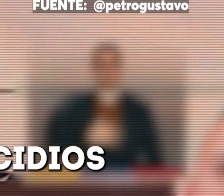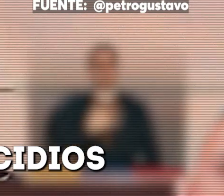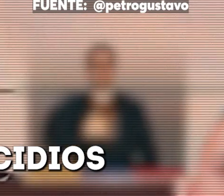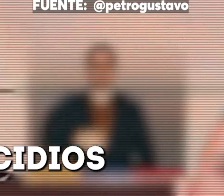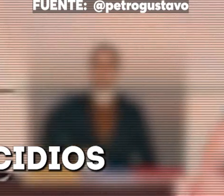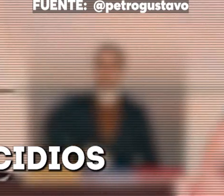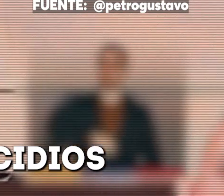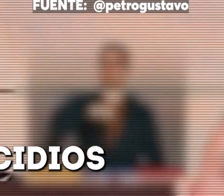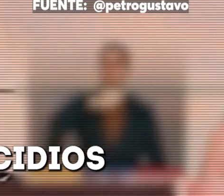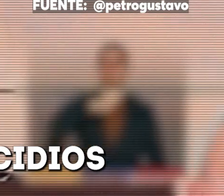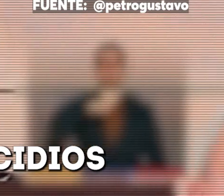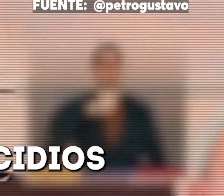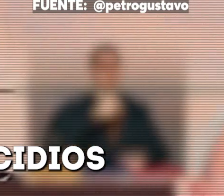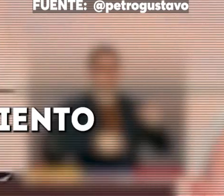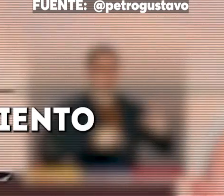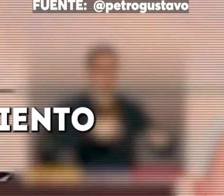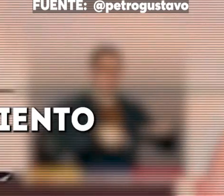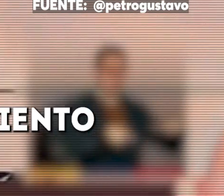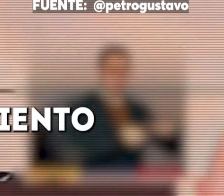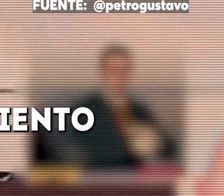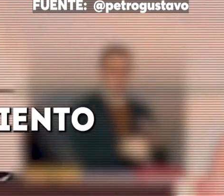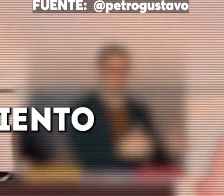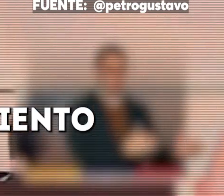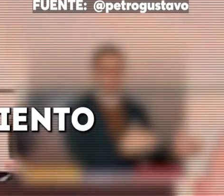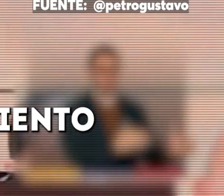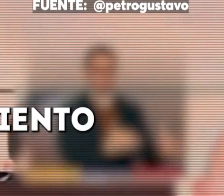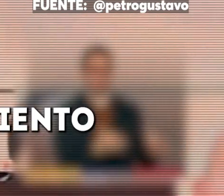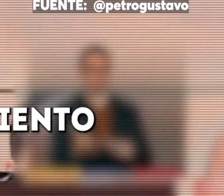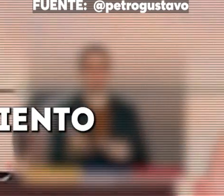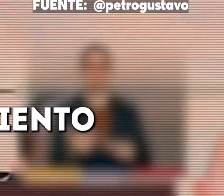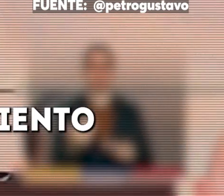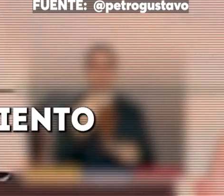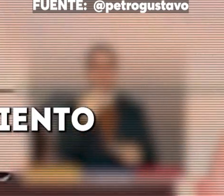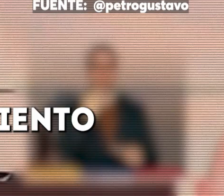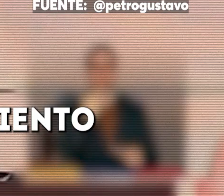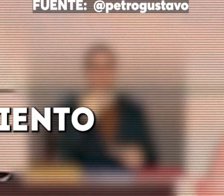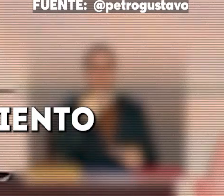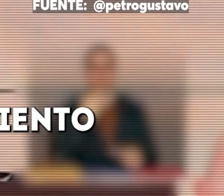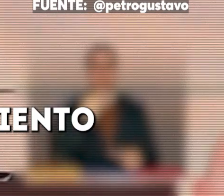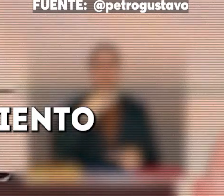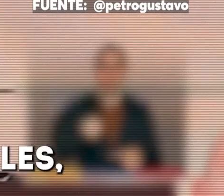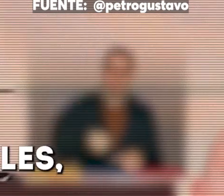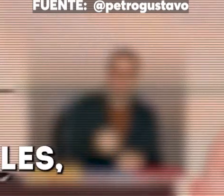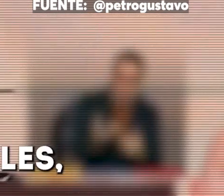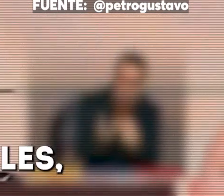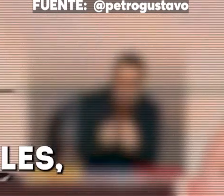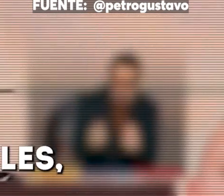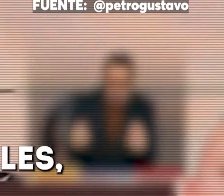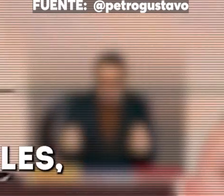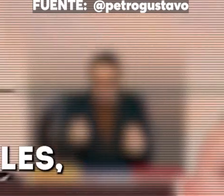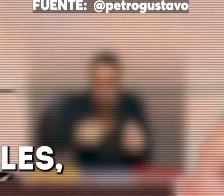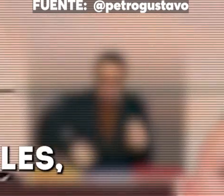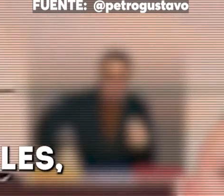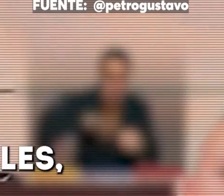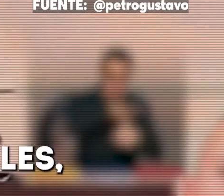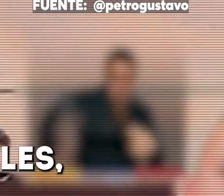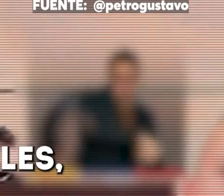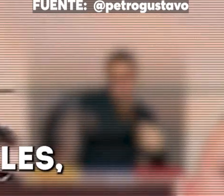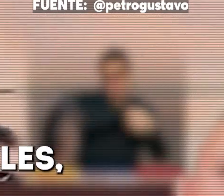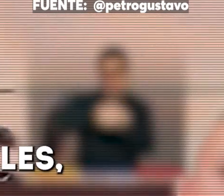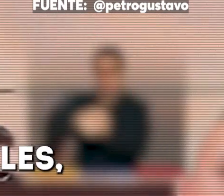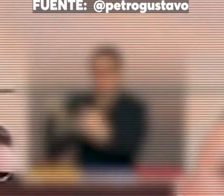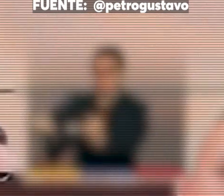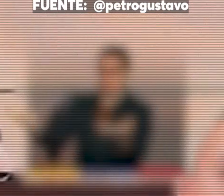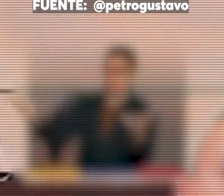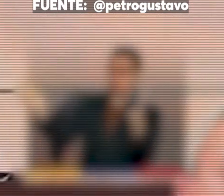la tasa de homicidios a partir, dice él, de un sometimiento de las bandas que hoy andan en esas